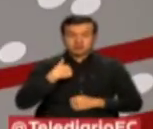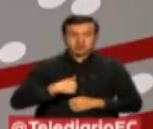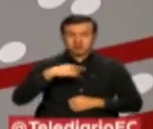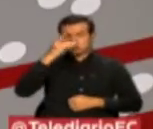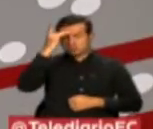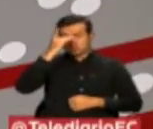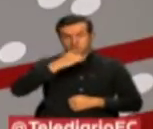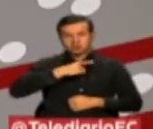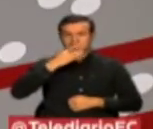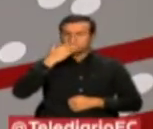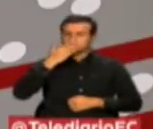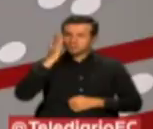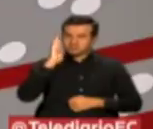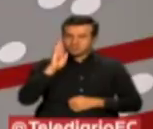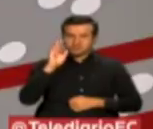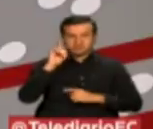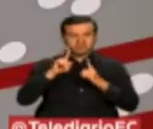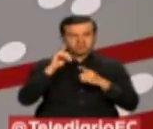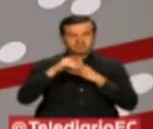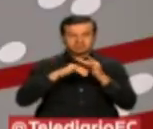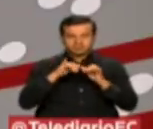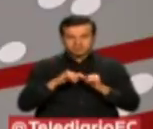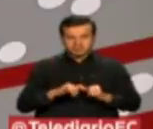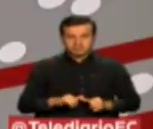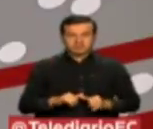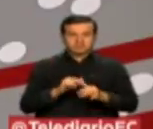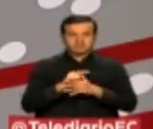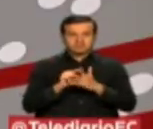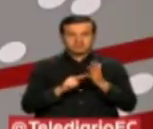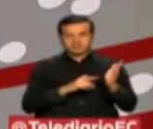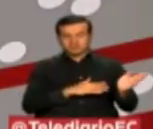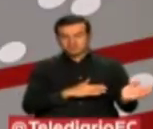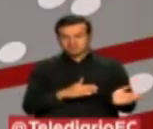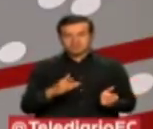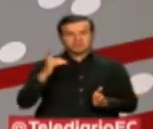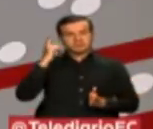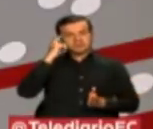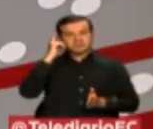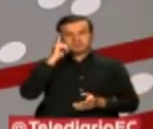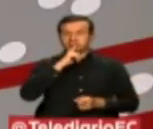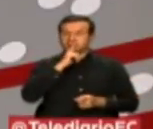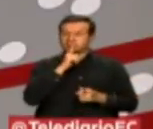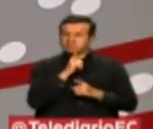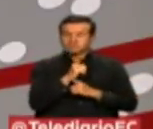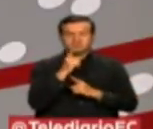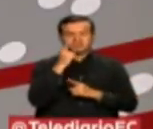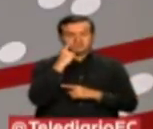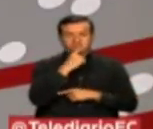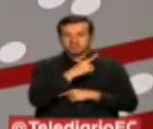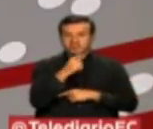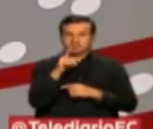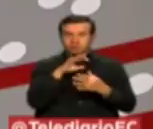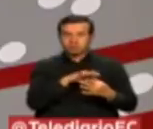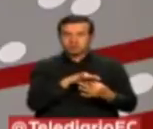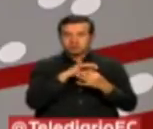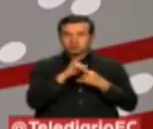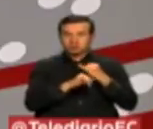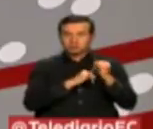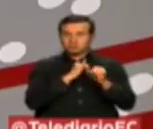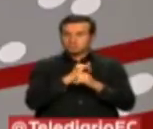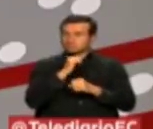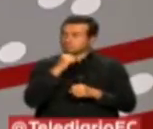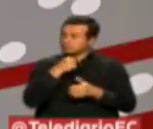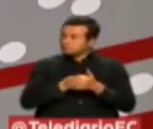también frontales, y ha habido avances interesantes en ese sentido, y pienso que de esa manera, utilizando un mecanismo de cooperación internacional, uno